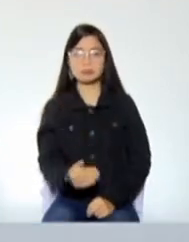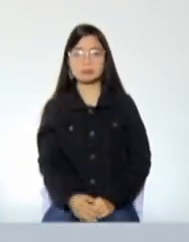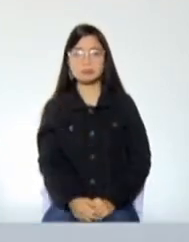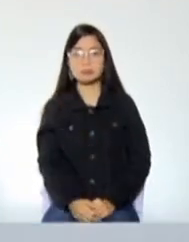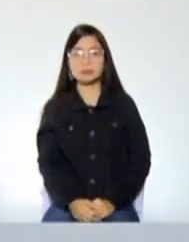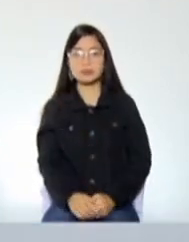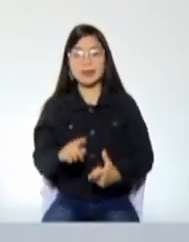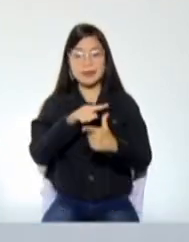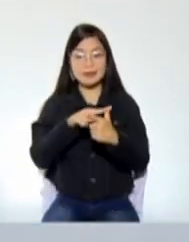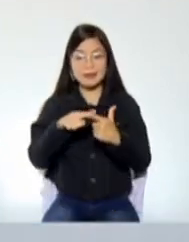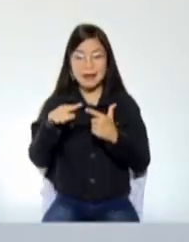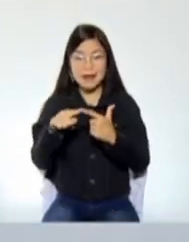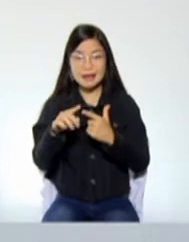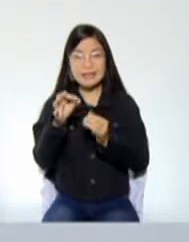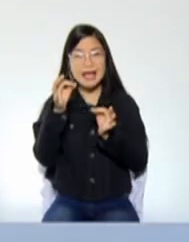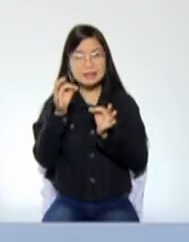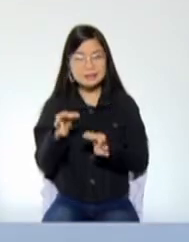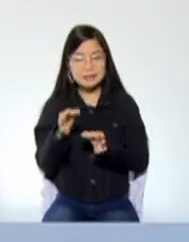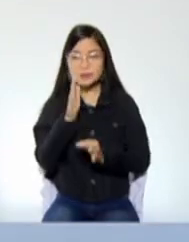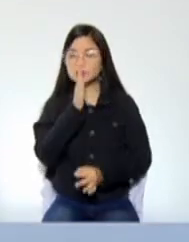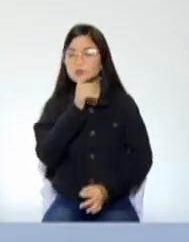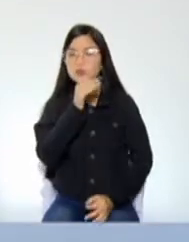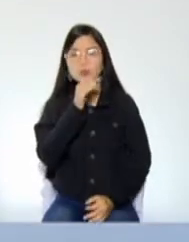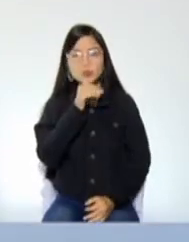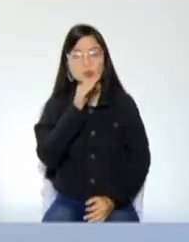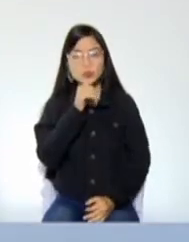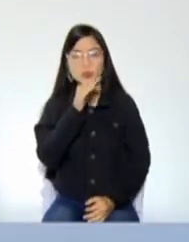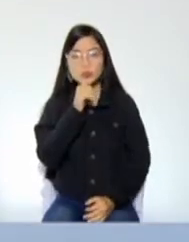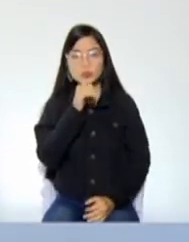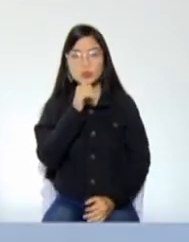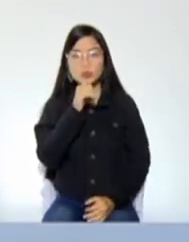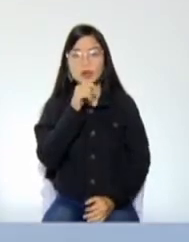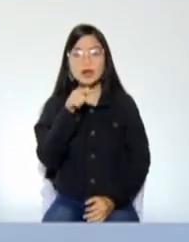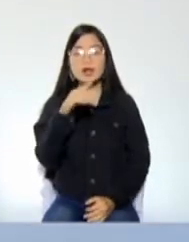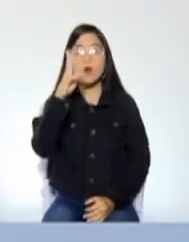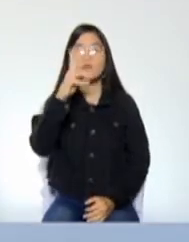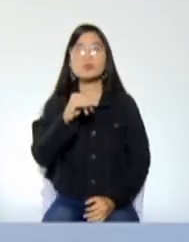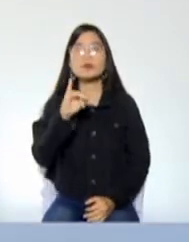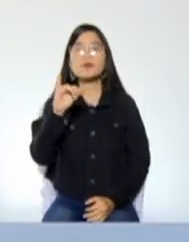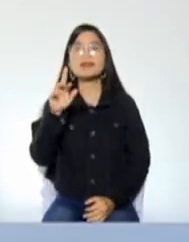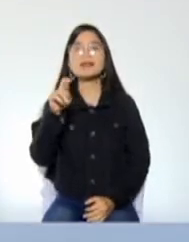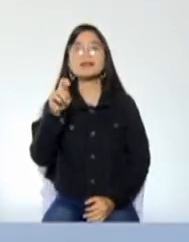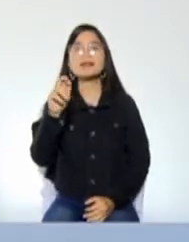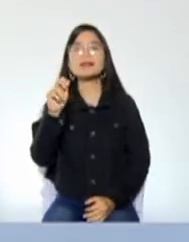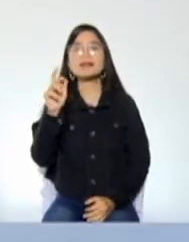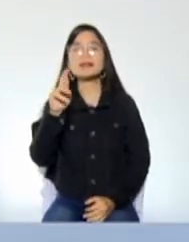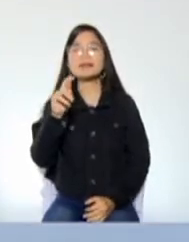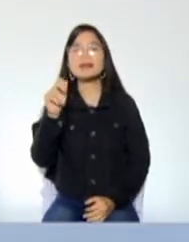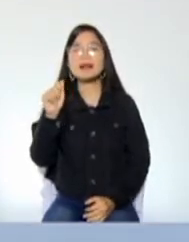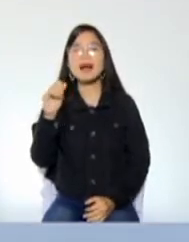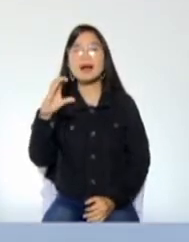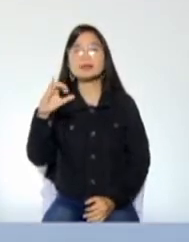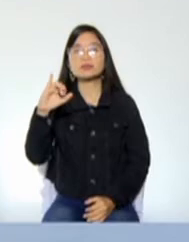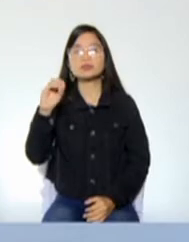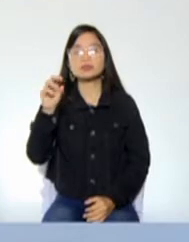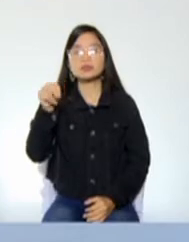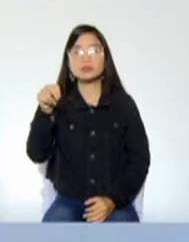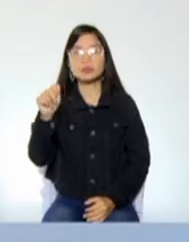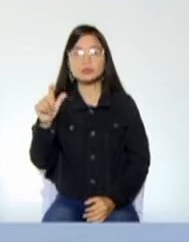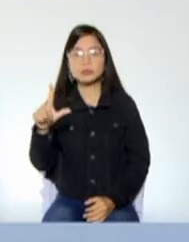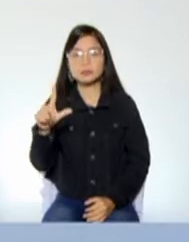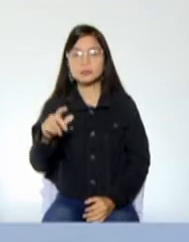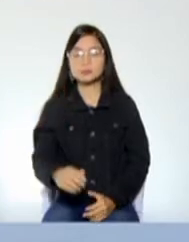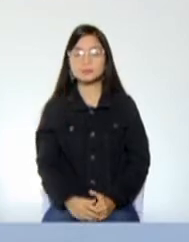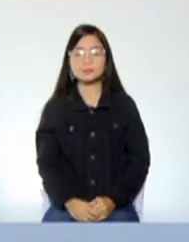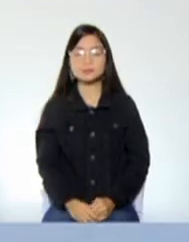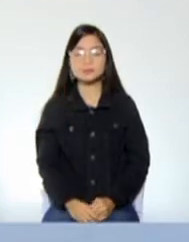una raíz exacta, sino va a ser una raíz o un número irracional. Al no tener ese valor